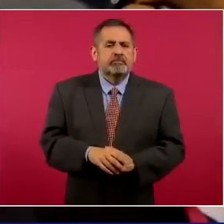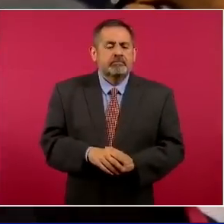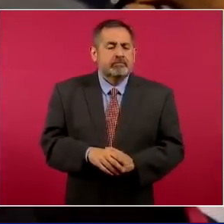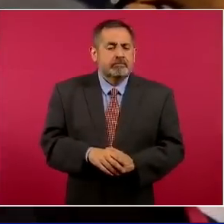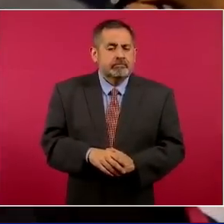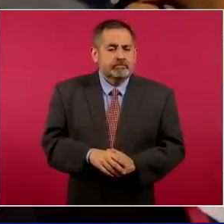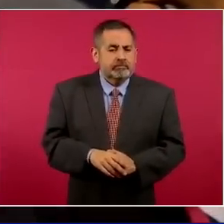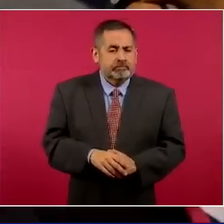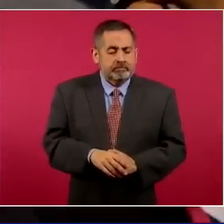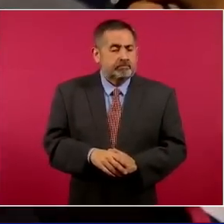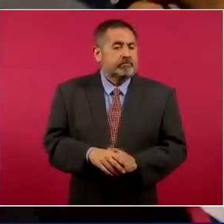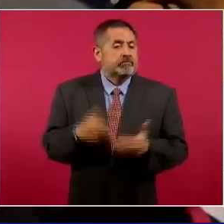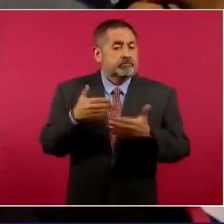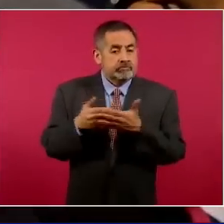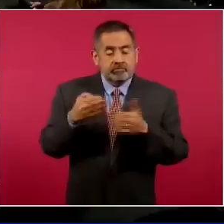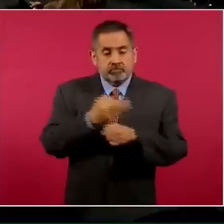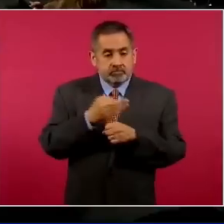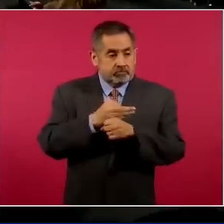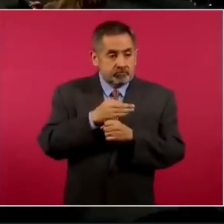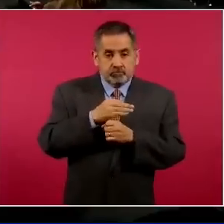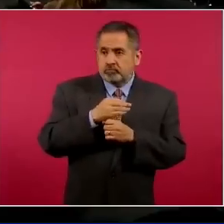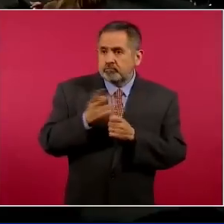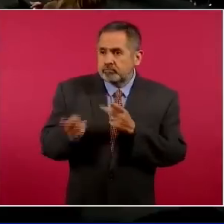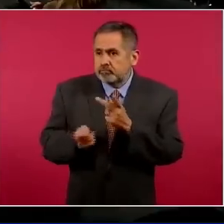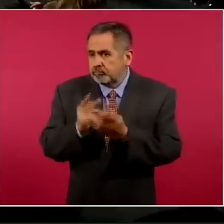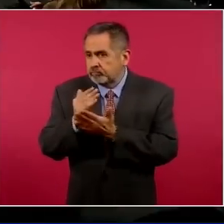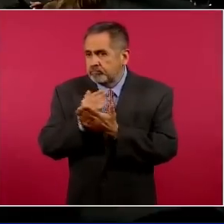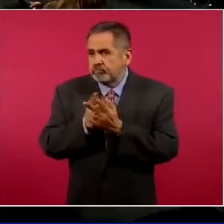y están ahora levantando una encuesta